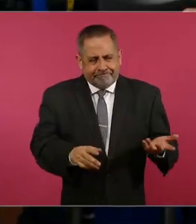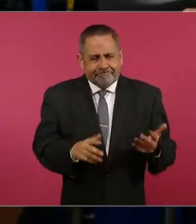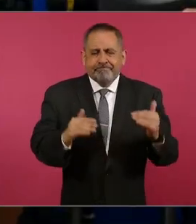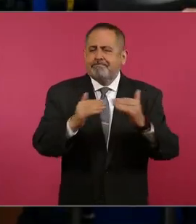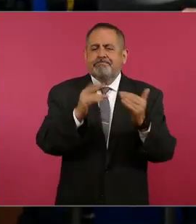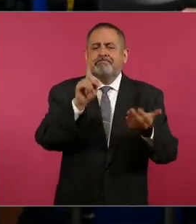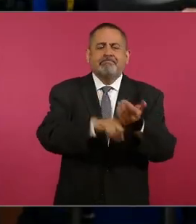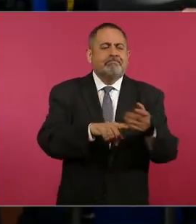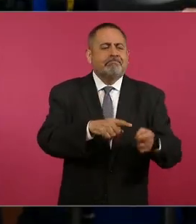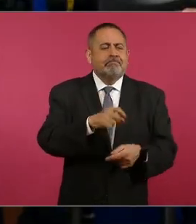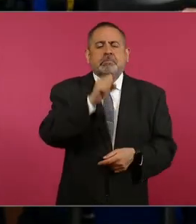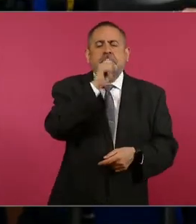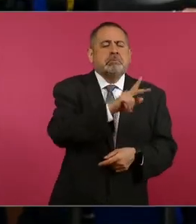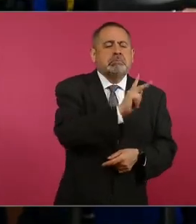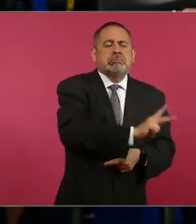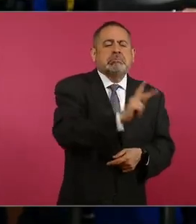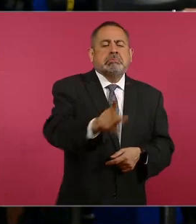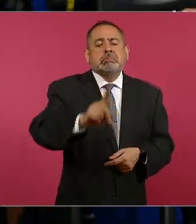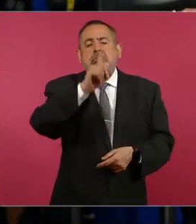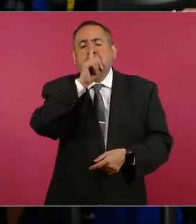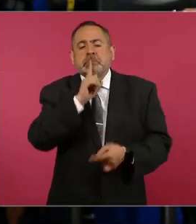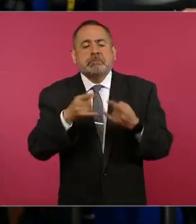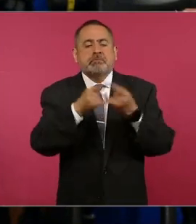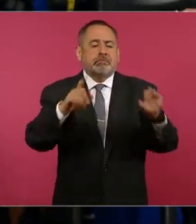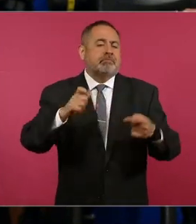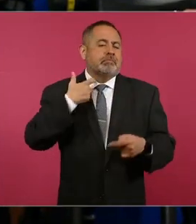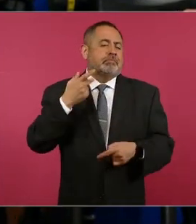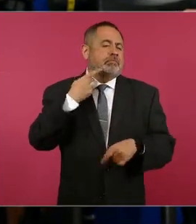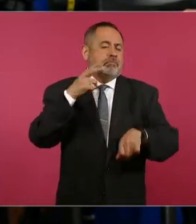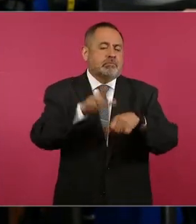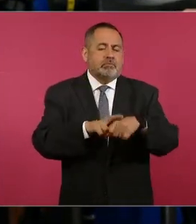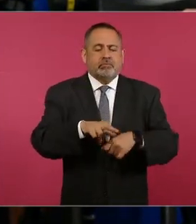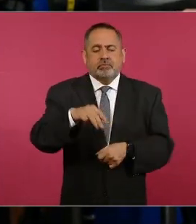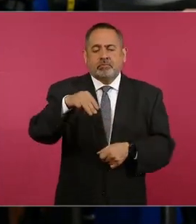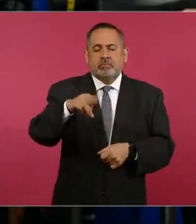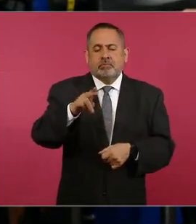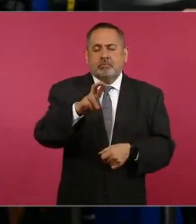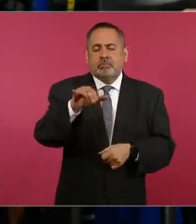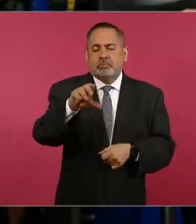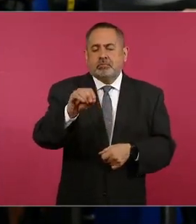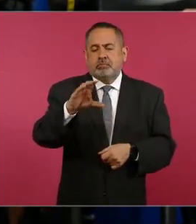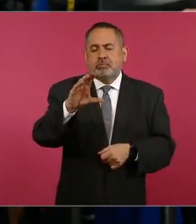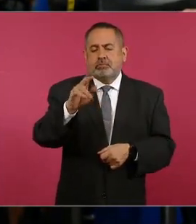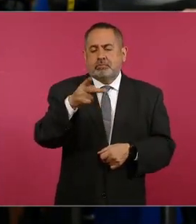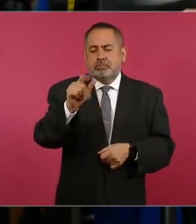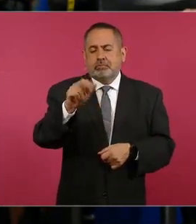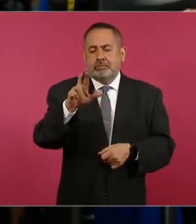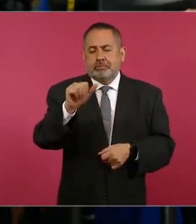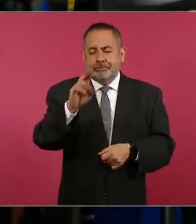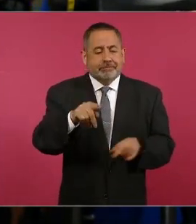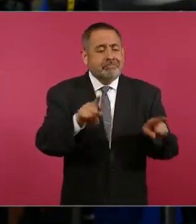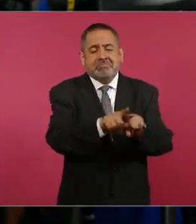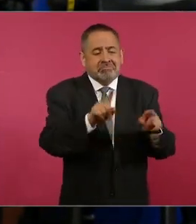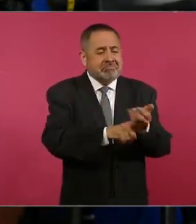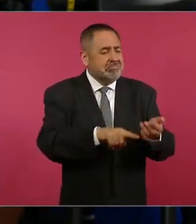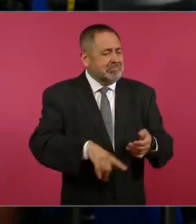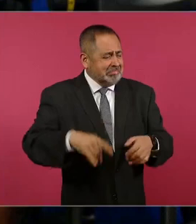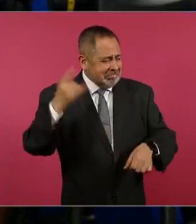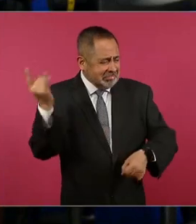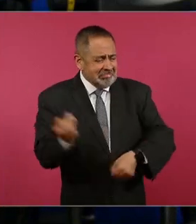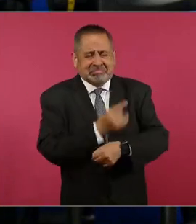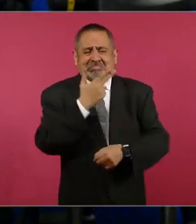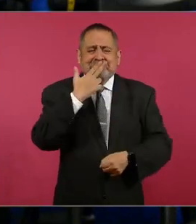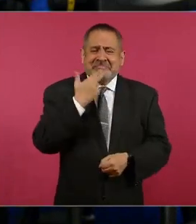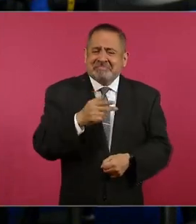causó la mentira histórica del exprocurador Jesús Murillo Karam. ¿Por qué? Porque no permite nuevamente